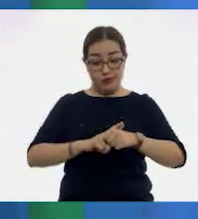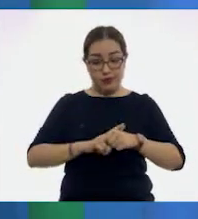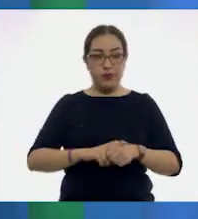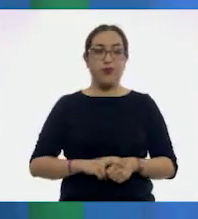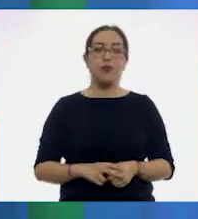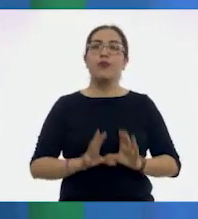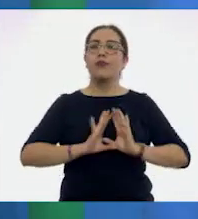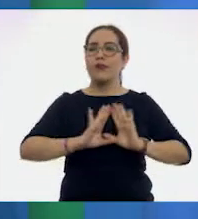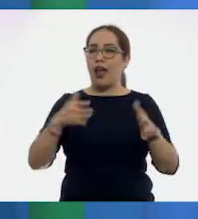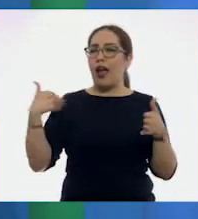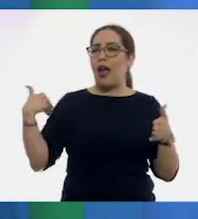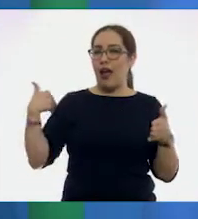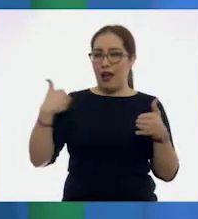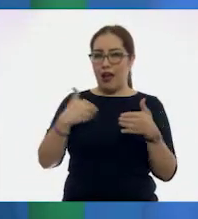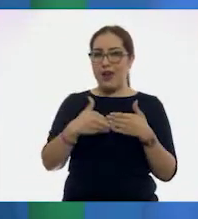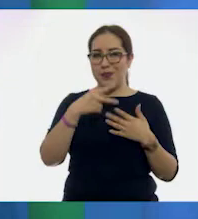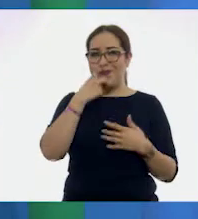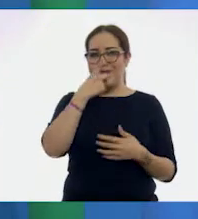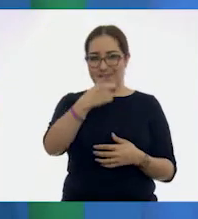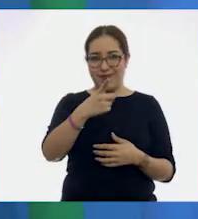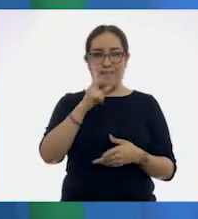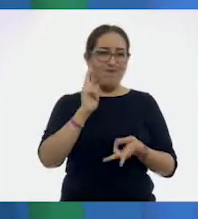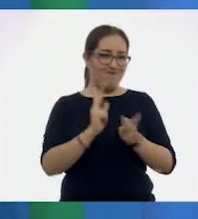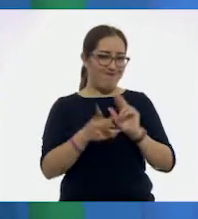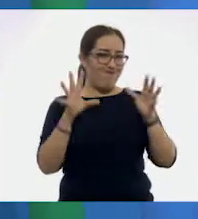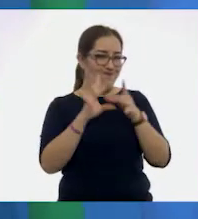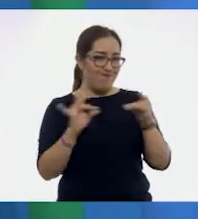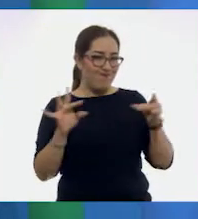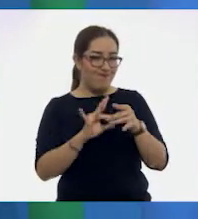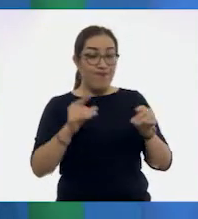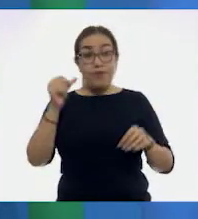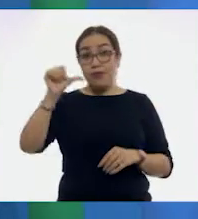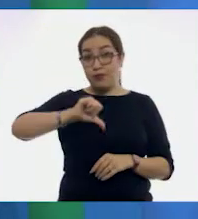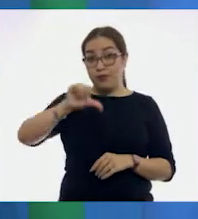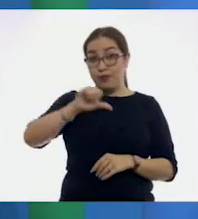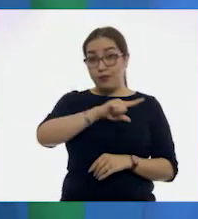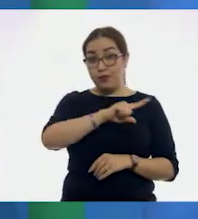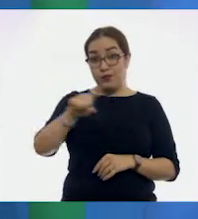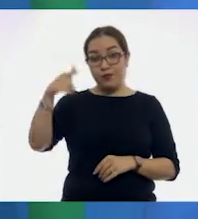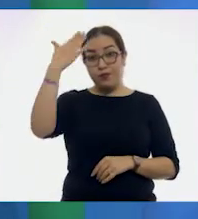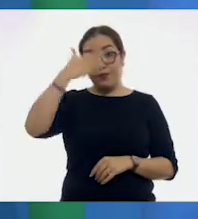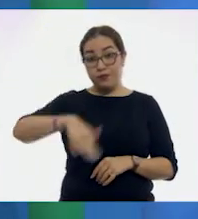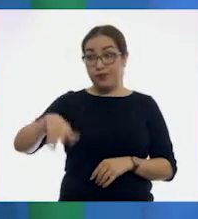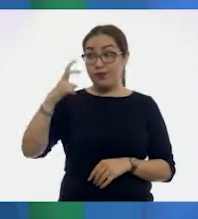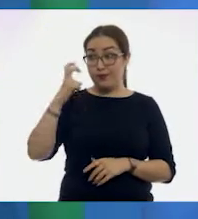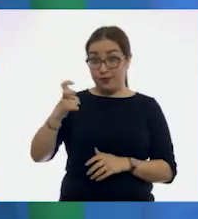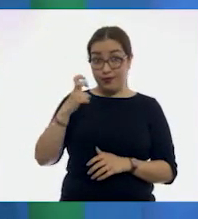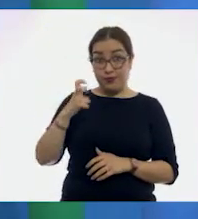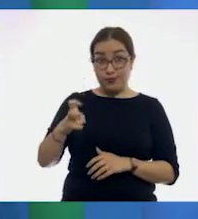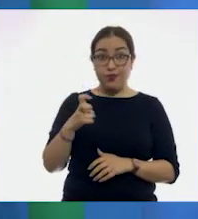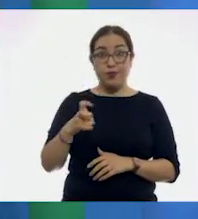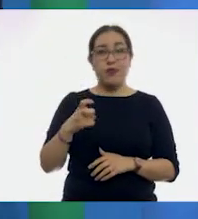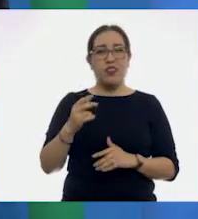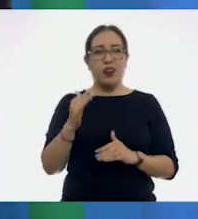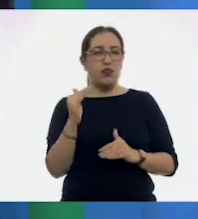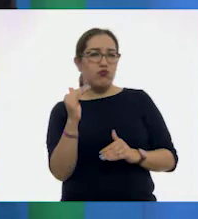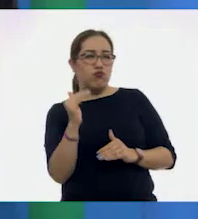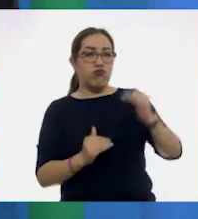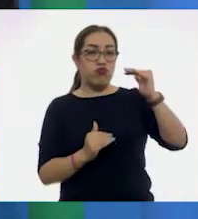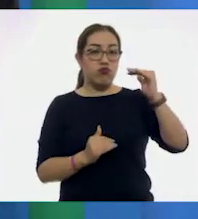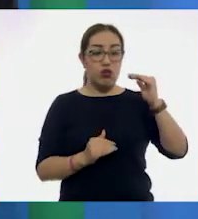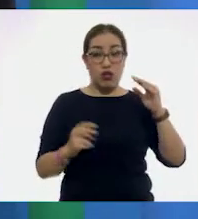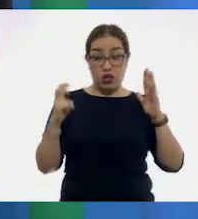que hemos comentado, hoy podemos decir que debemos evitar que se alteren las interacciones entre los factores